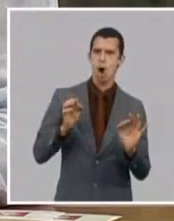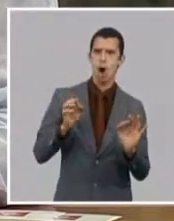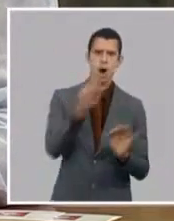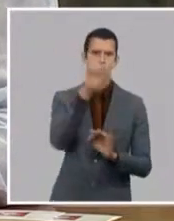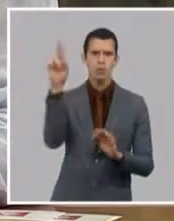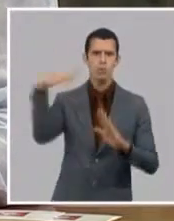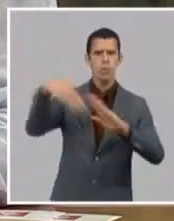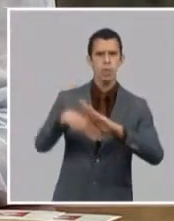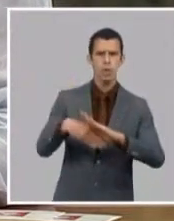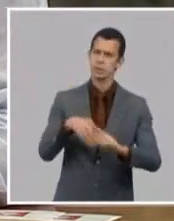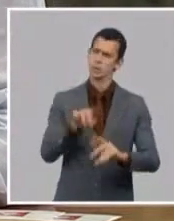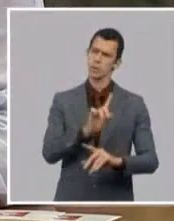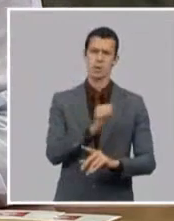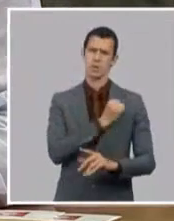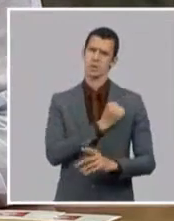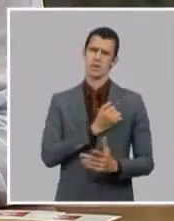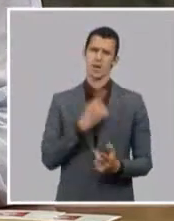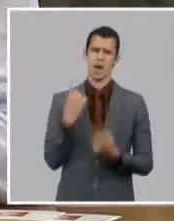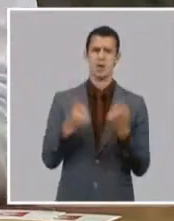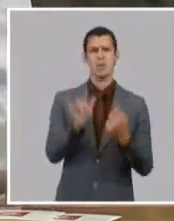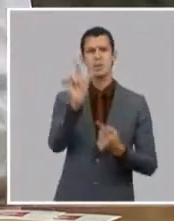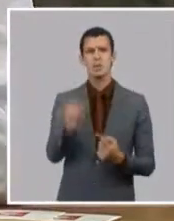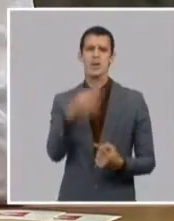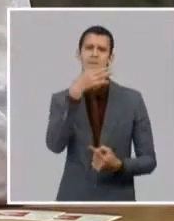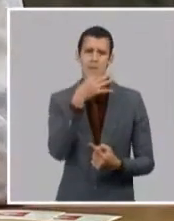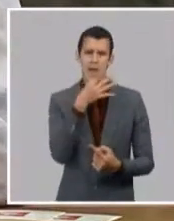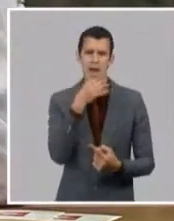gente de barrio que están angustiadas